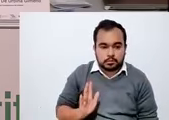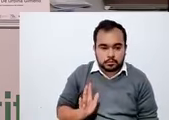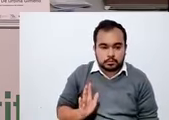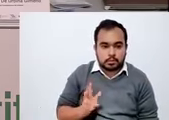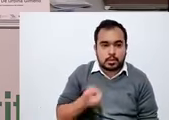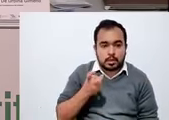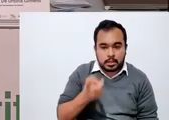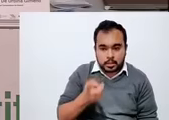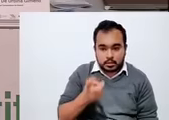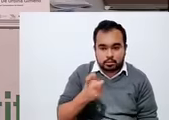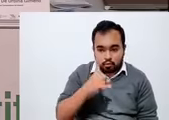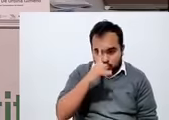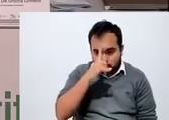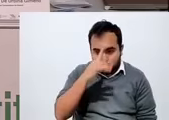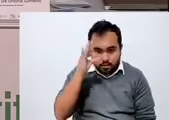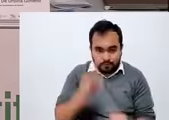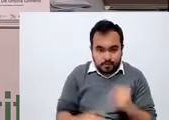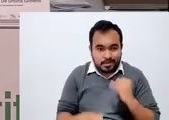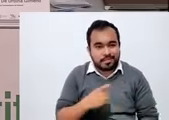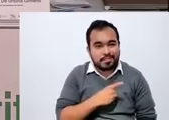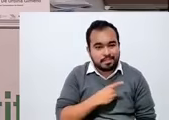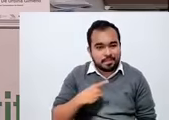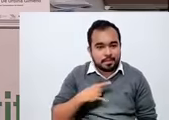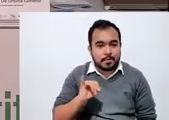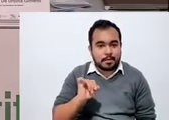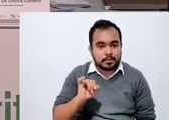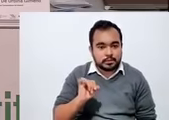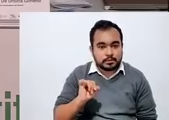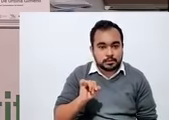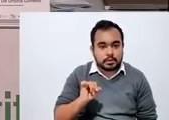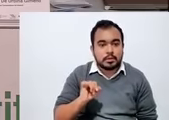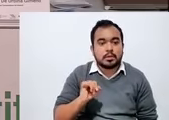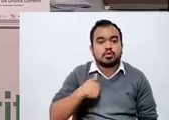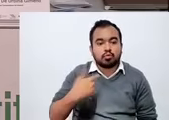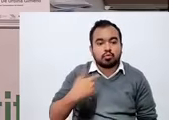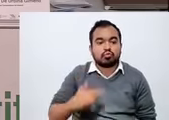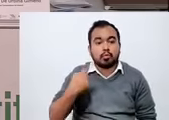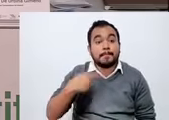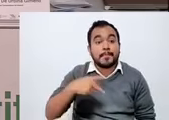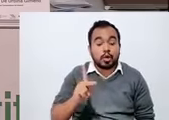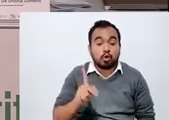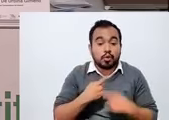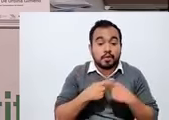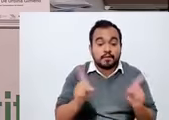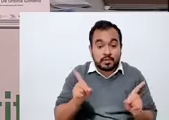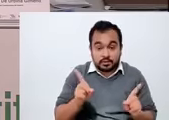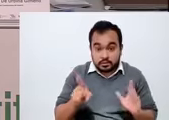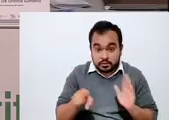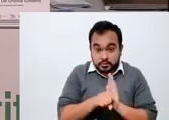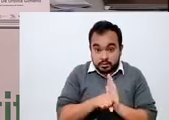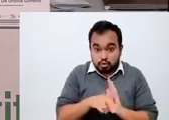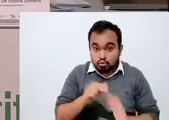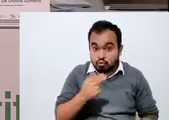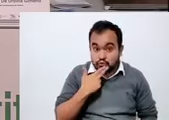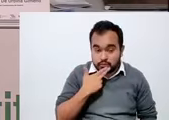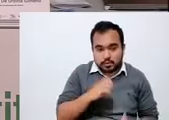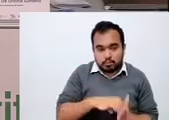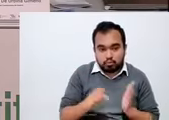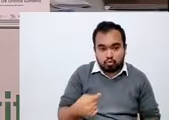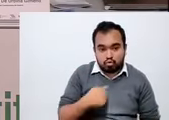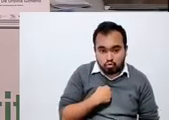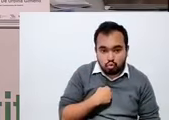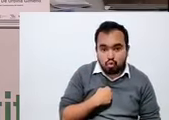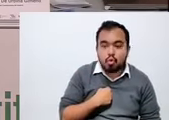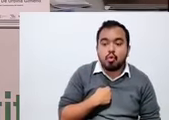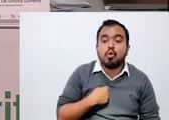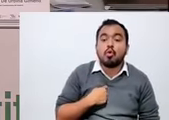que ser consecuencialistas, yo lo soy. Pero no hay una diferencia entre un consecuencialista no utilitarista como yo y una persona que